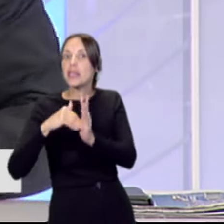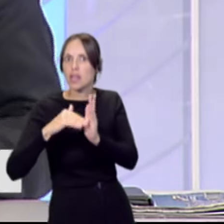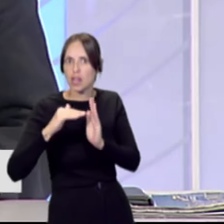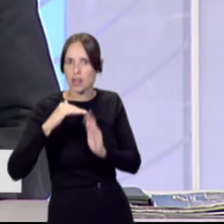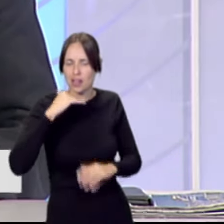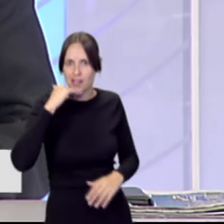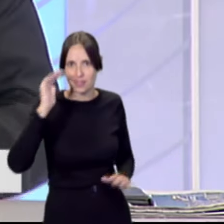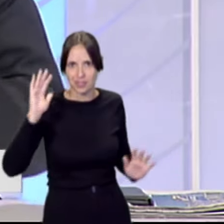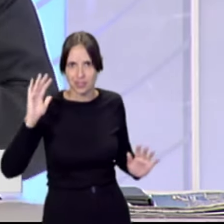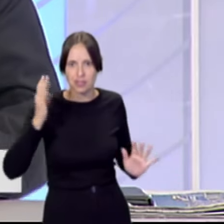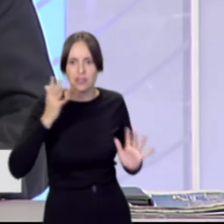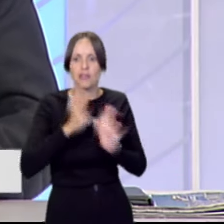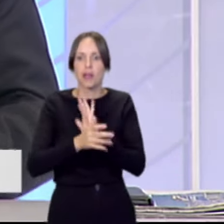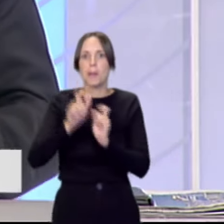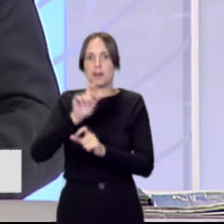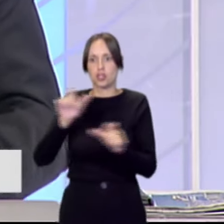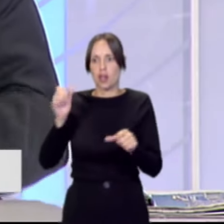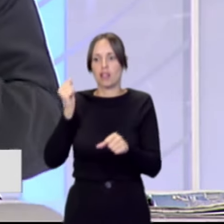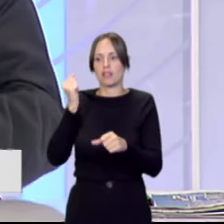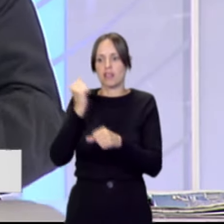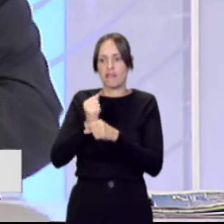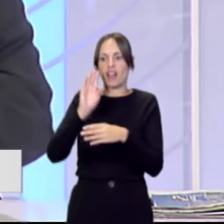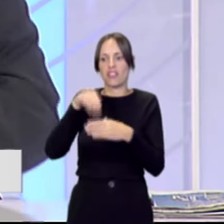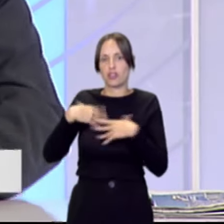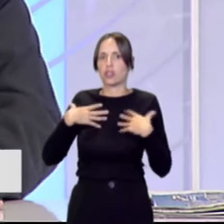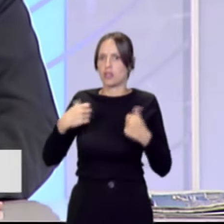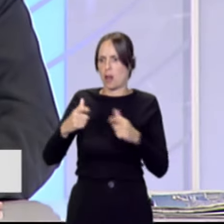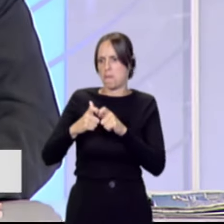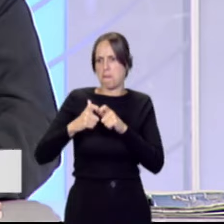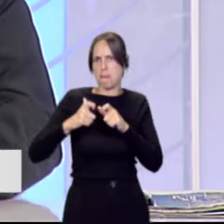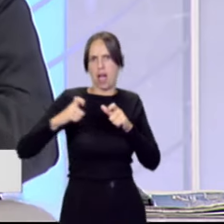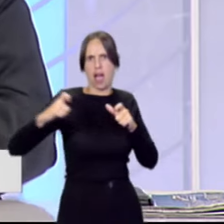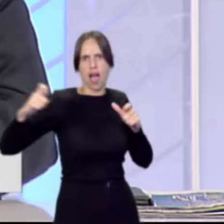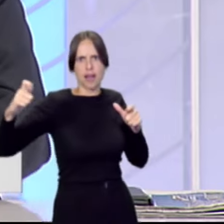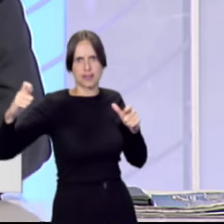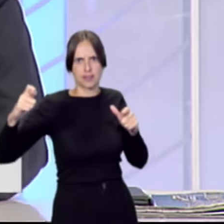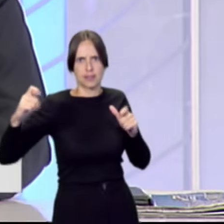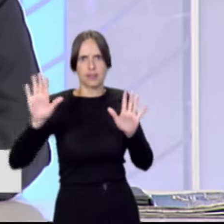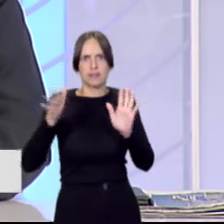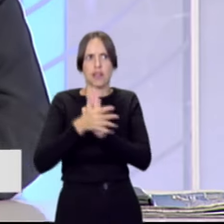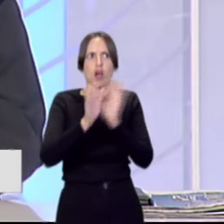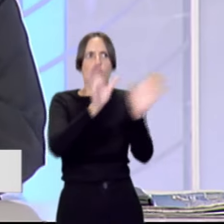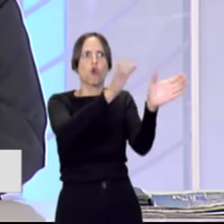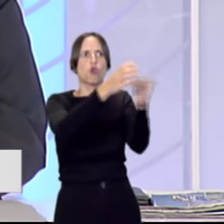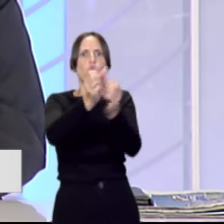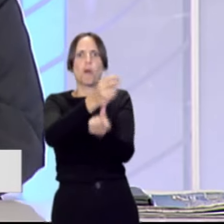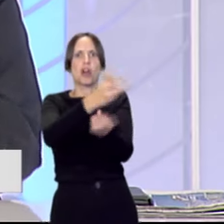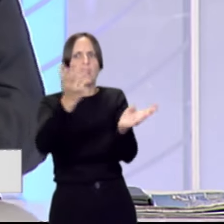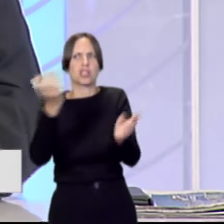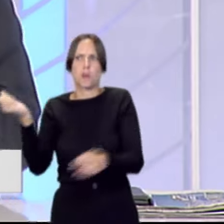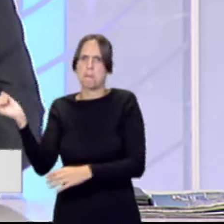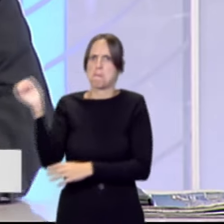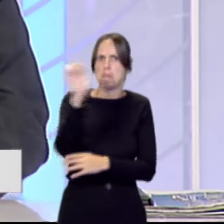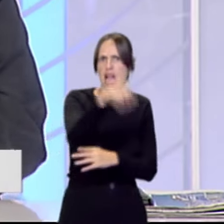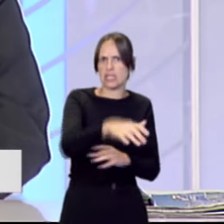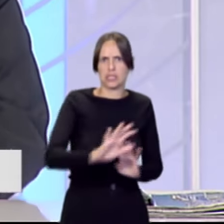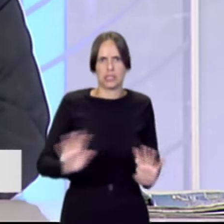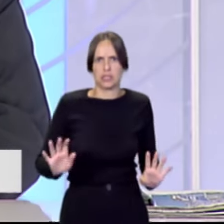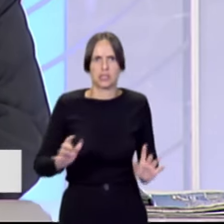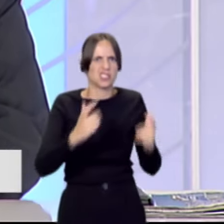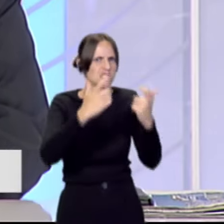decir, que el personal sanitario sigue creciendo a una velocidad desmedida, más que en ningún otro grupo o sector de